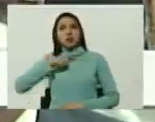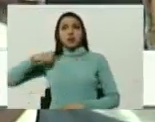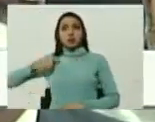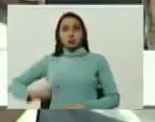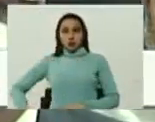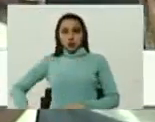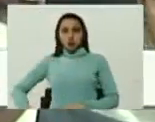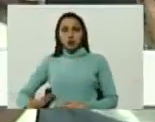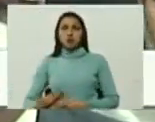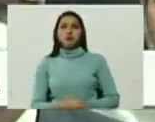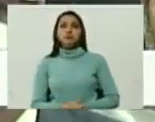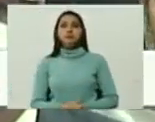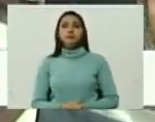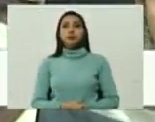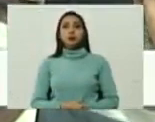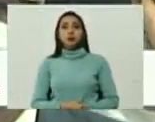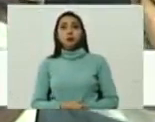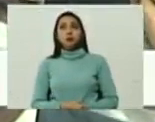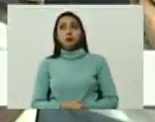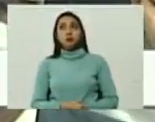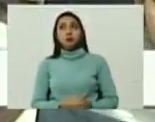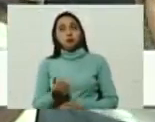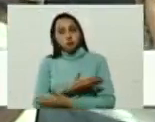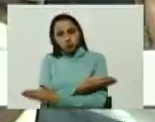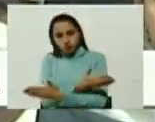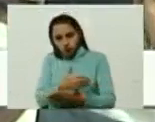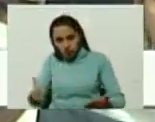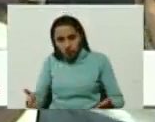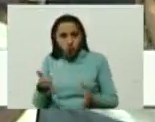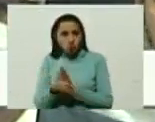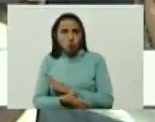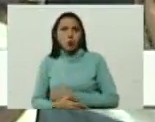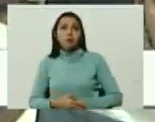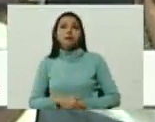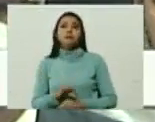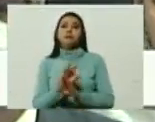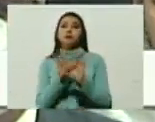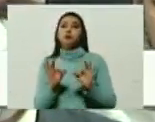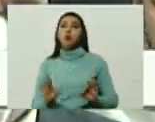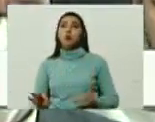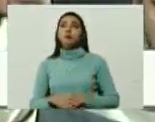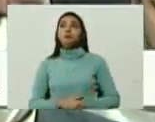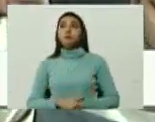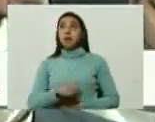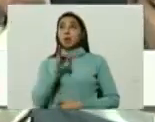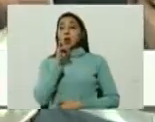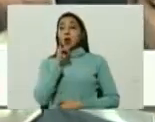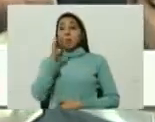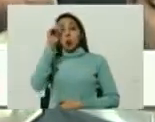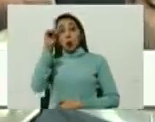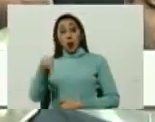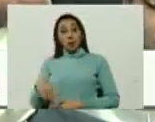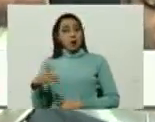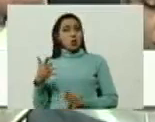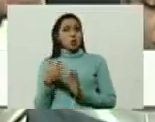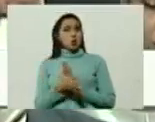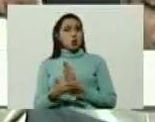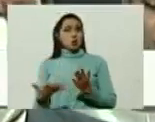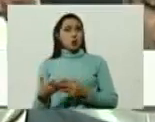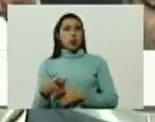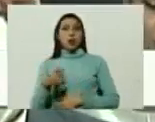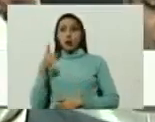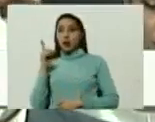jinping nuestro beneplácito por esa circunstancia y que es informarle de igual manera presidente para esa época